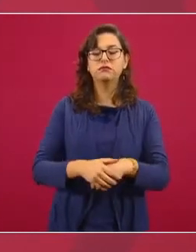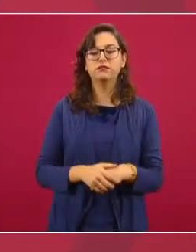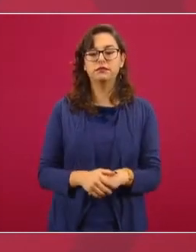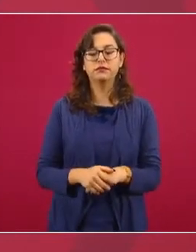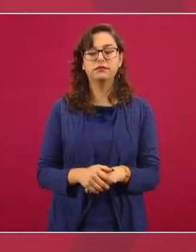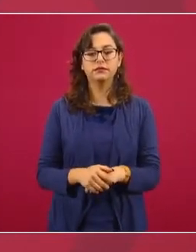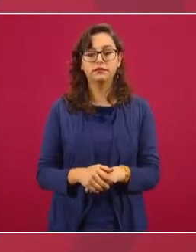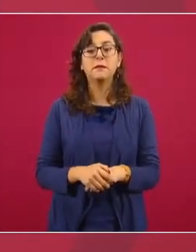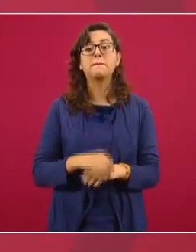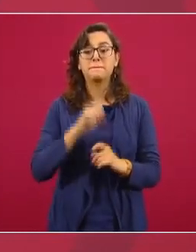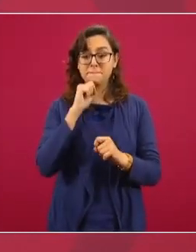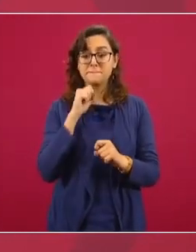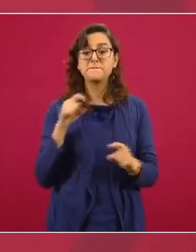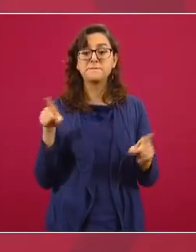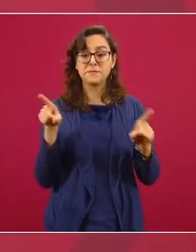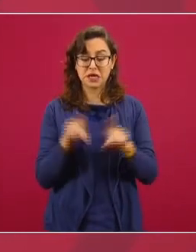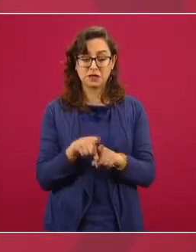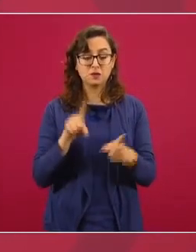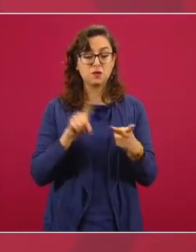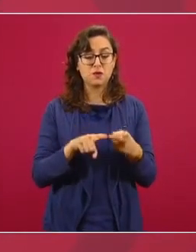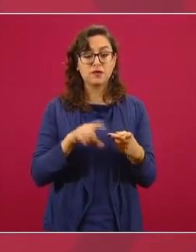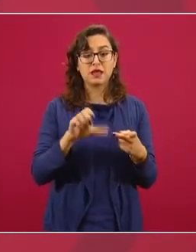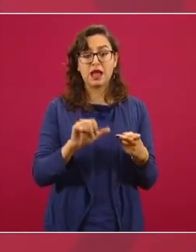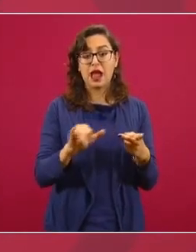Vamos también a apoyar a Cajeme,